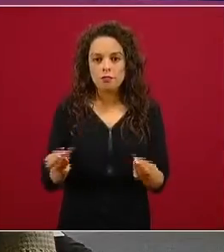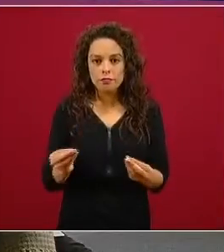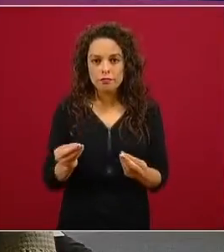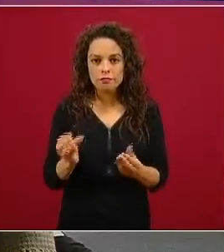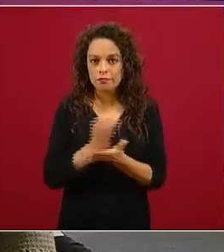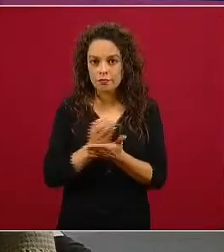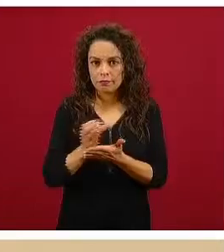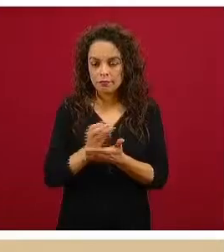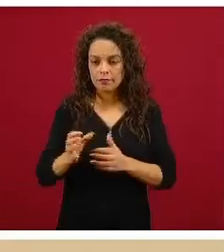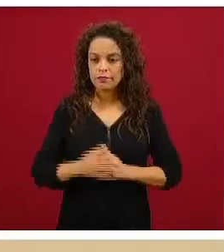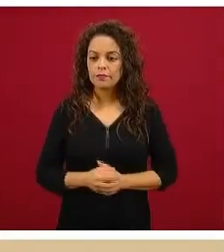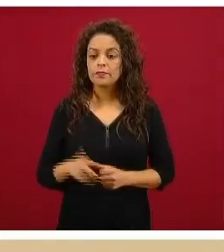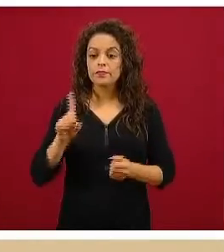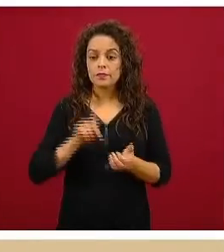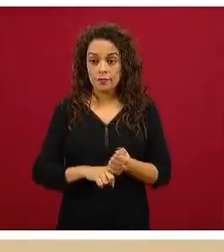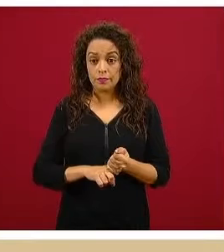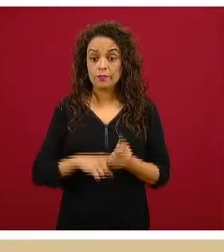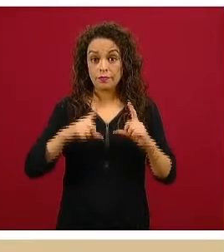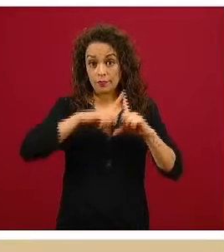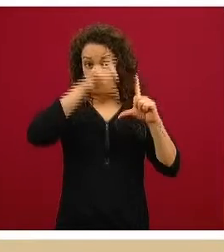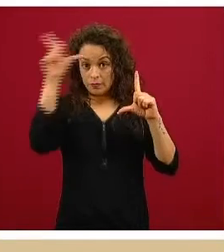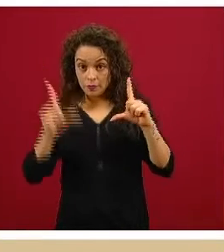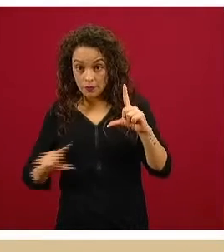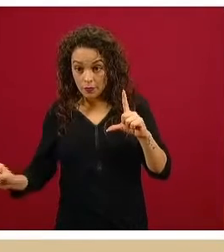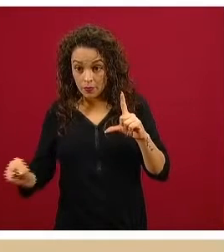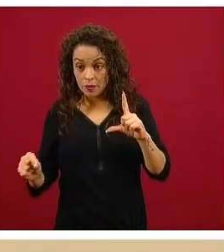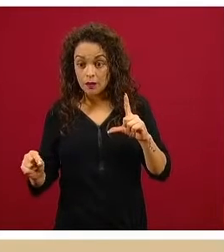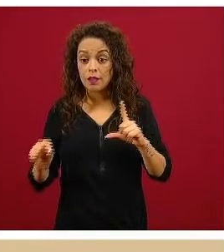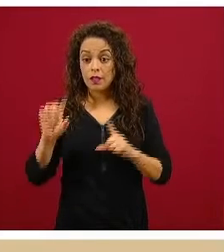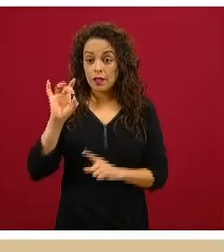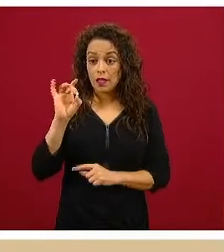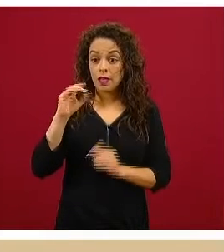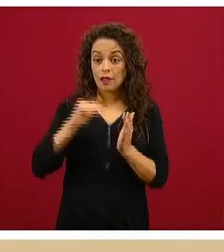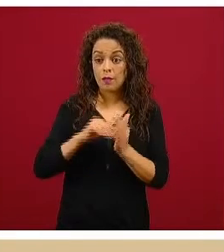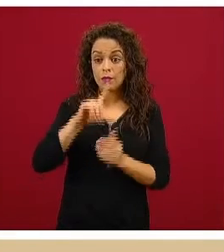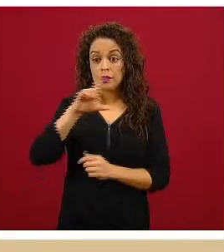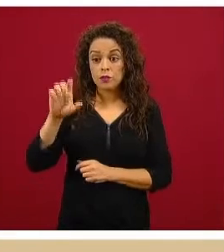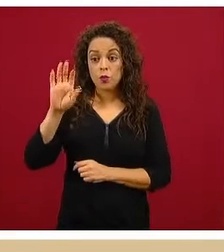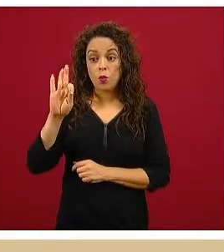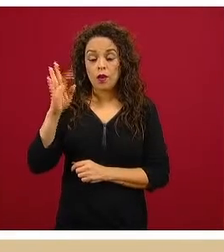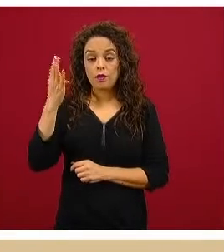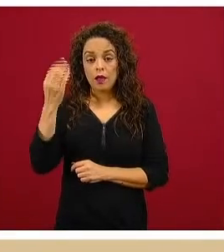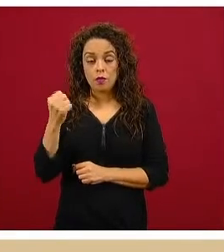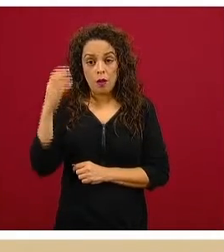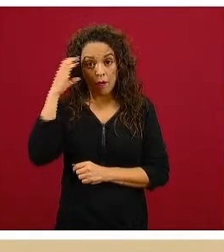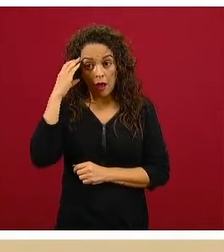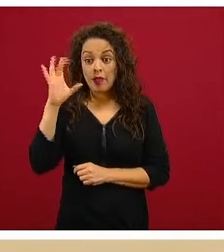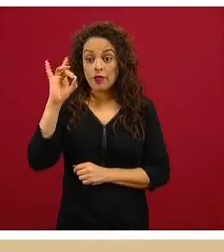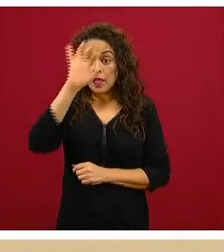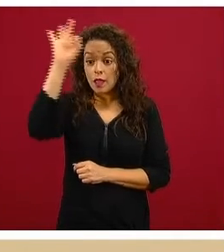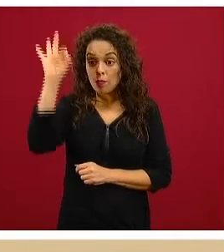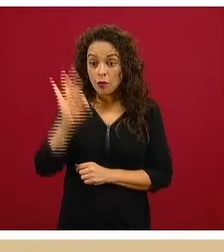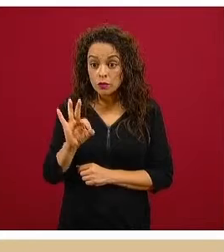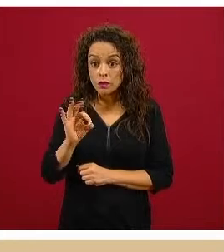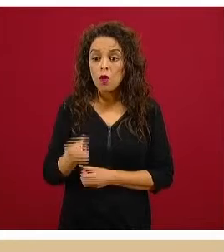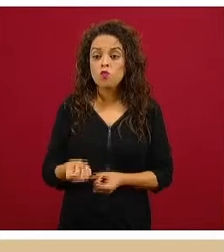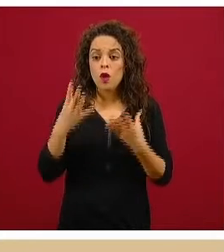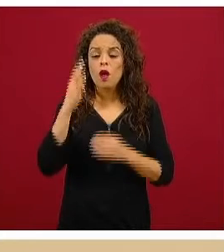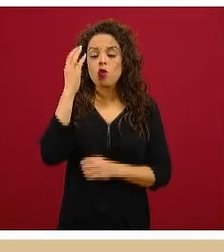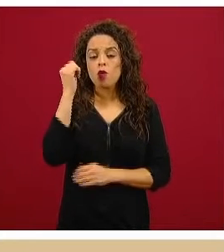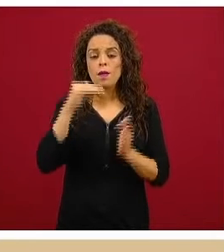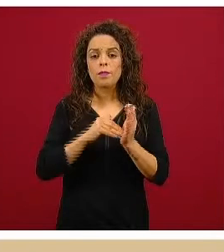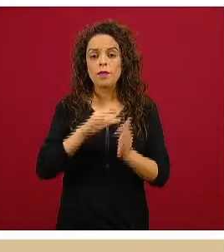menos casos, hay menos personas con enfermedad que llegan al hospital, y en cambio, en un promedio de 21 días para las